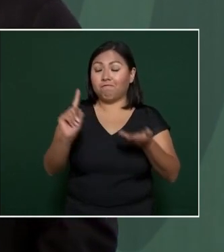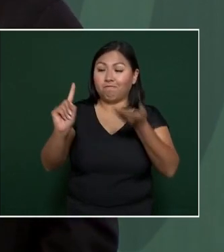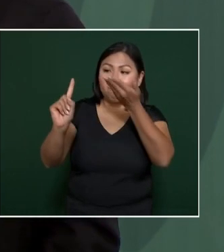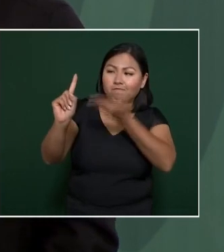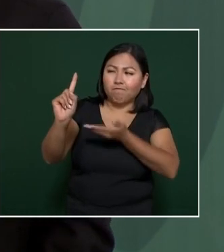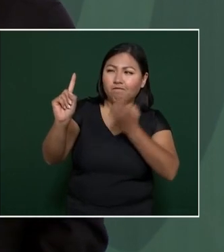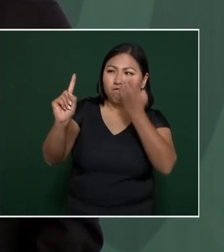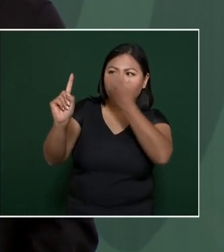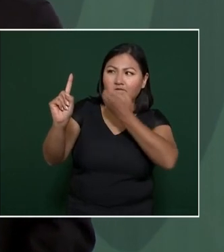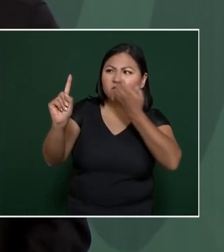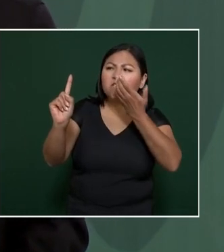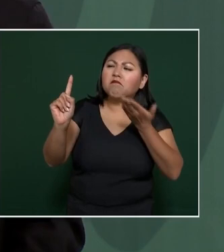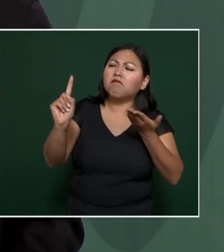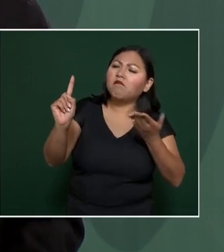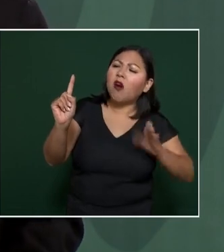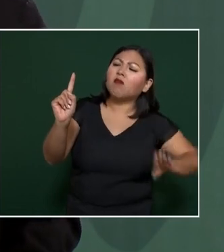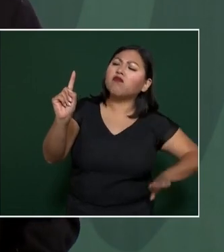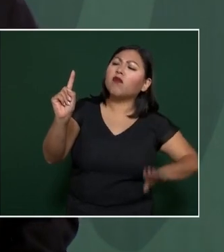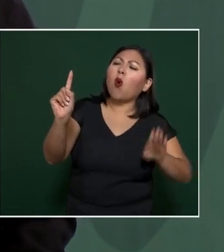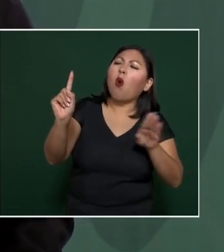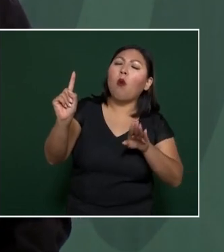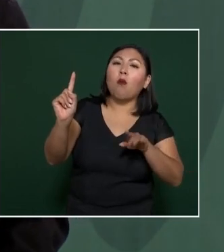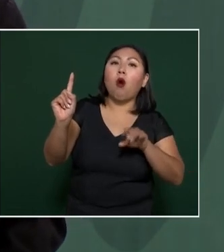es una